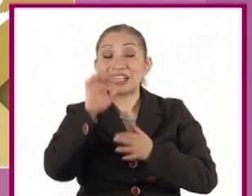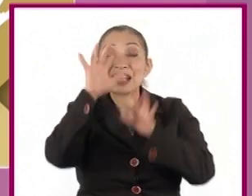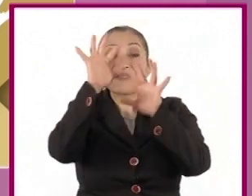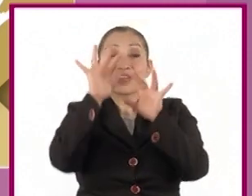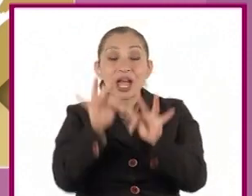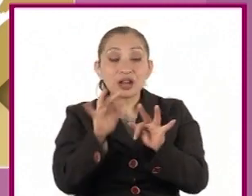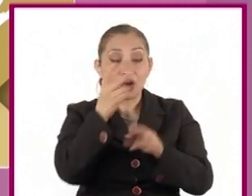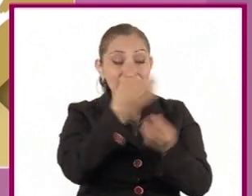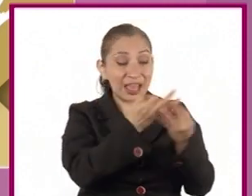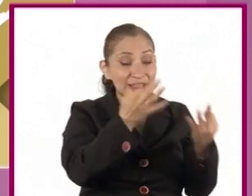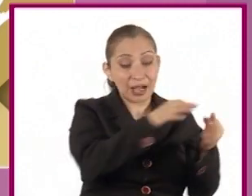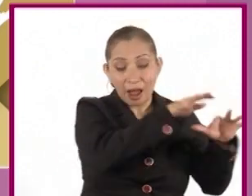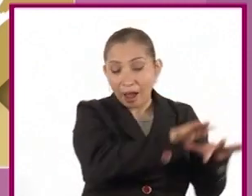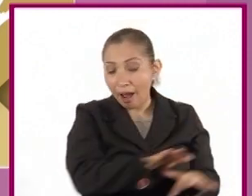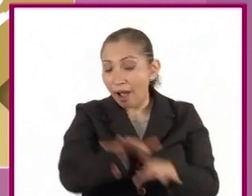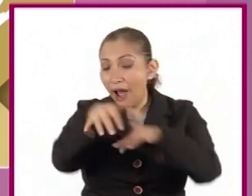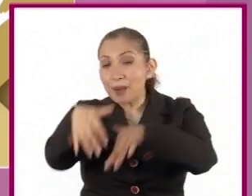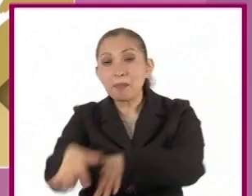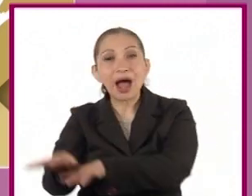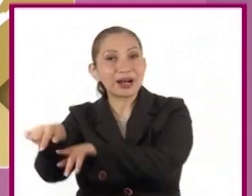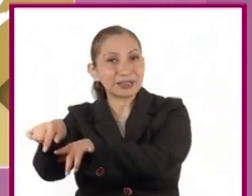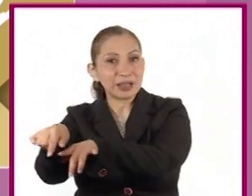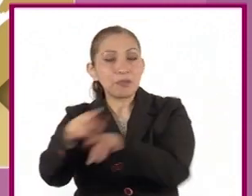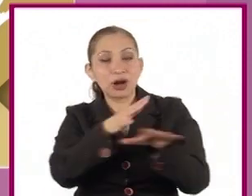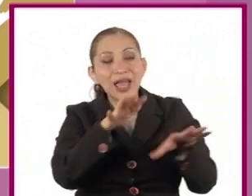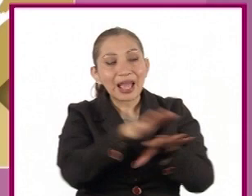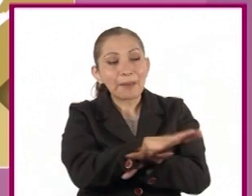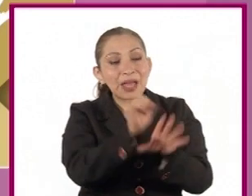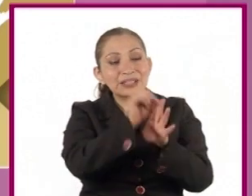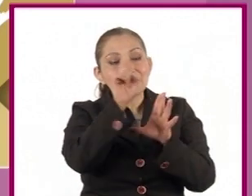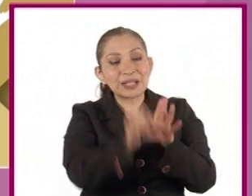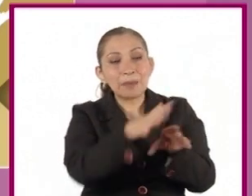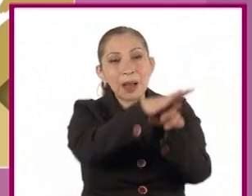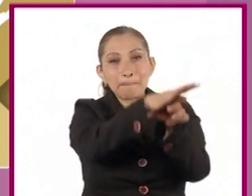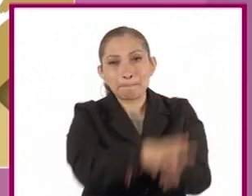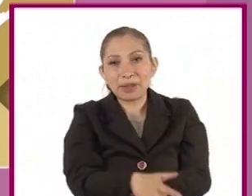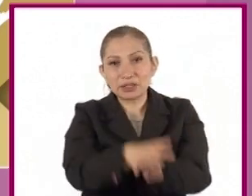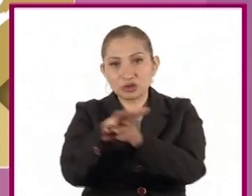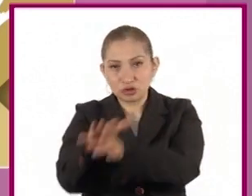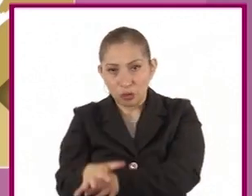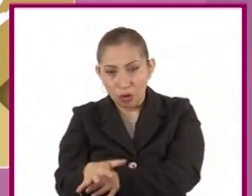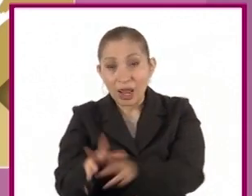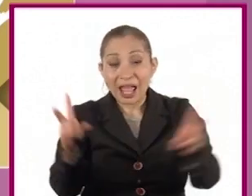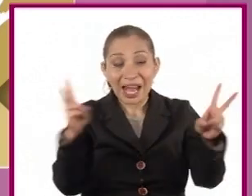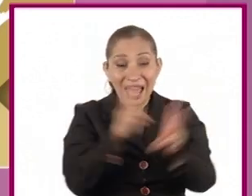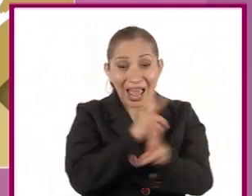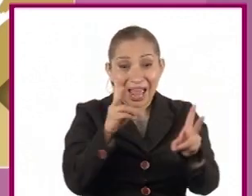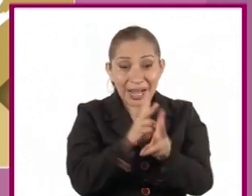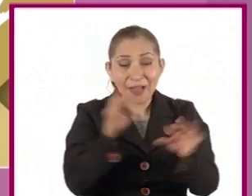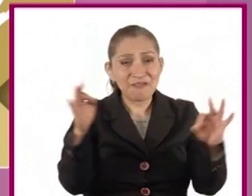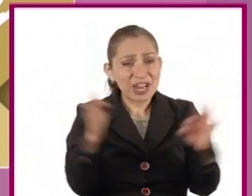del continente hacia el mar, porque cambian los sistemas de presión. Estos vientos son fríos y